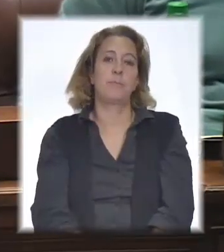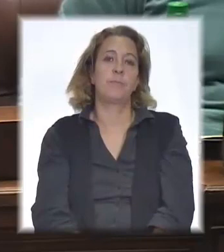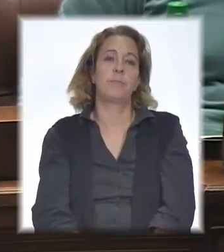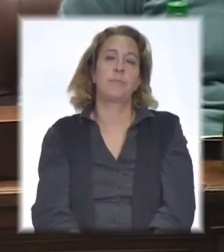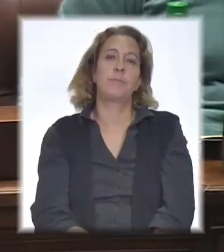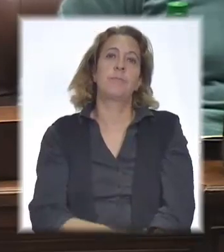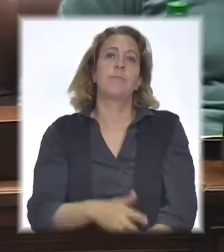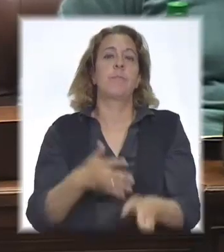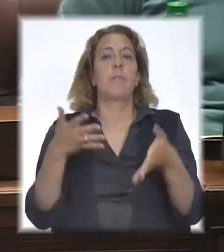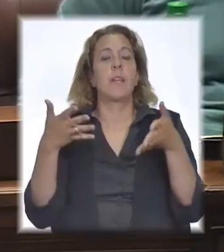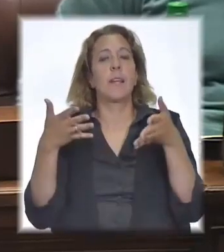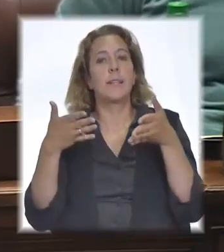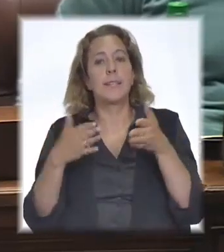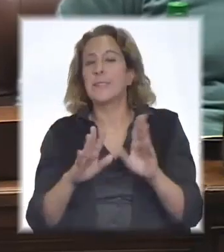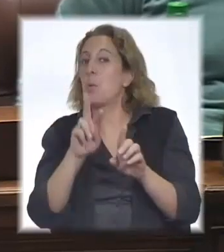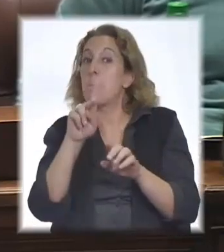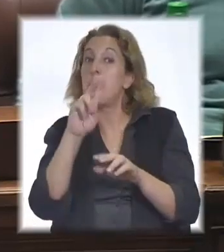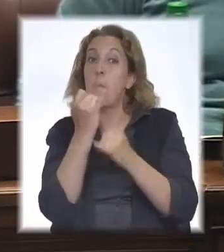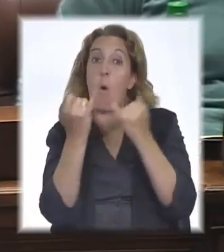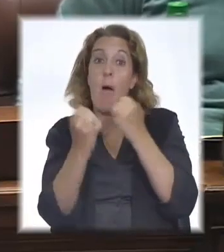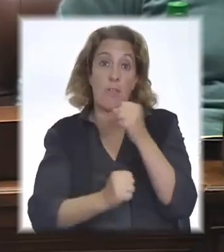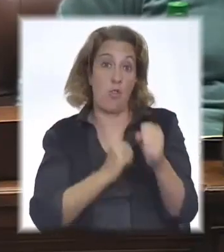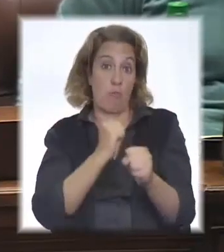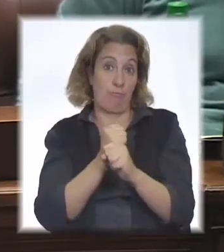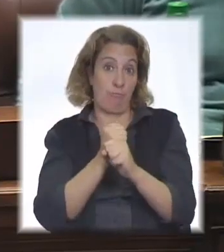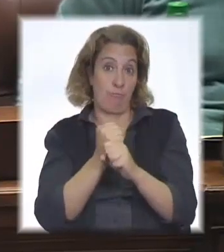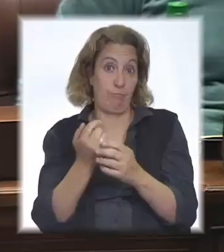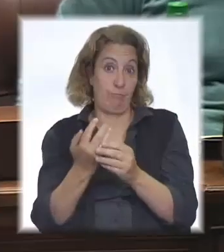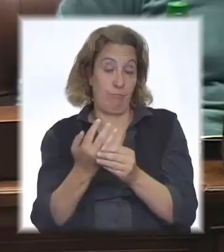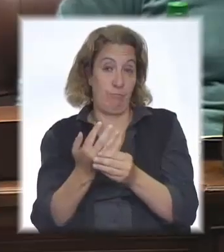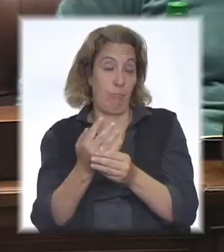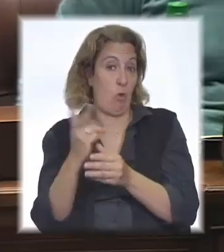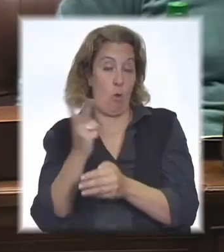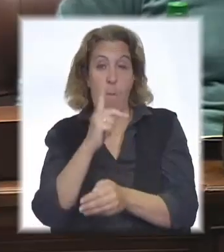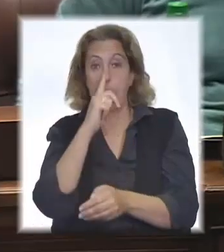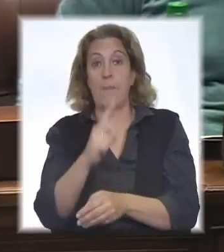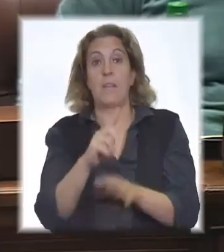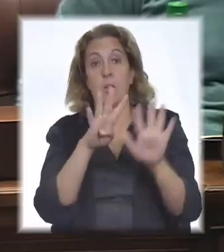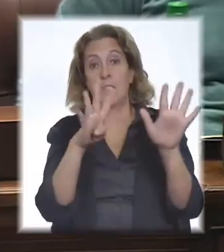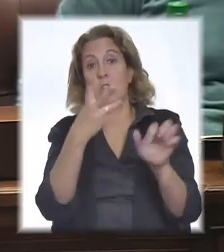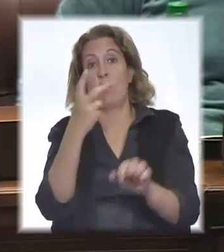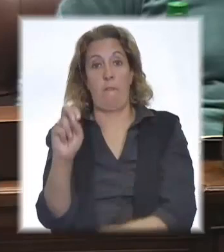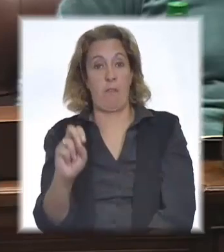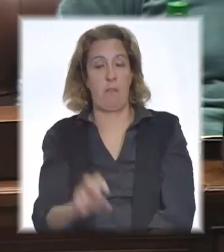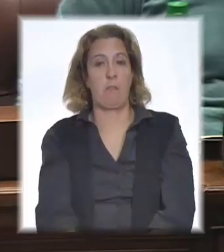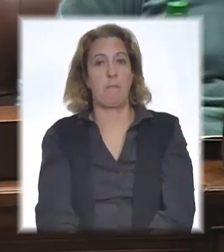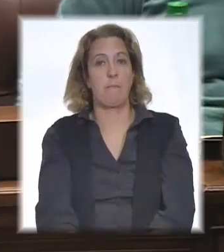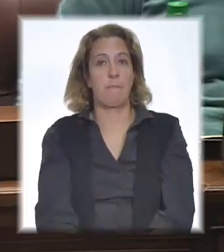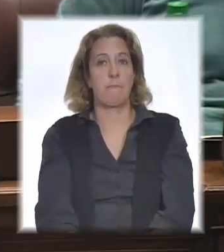nacieron el mismo año en 1920 ya